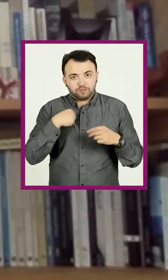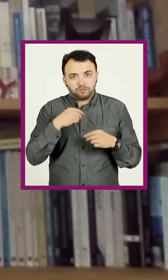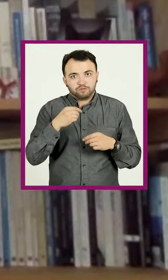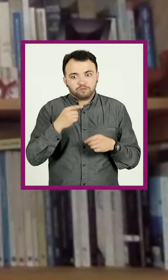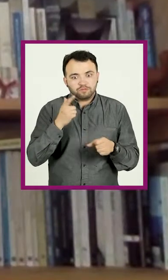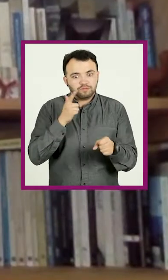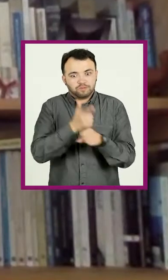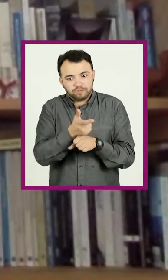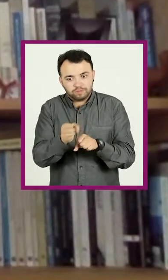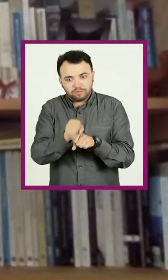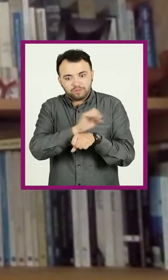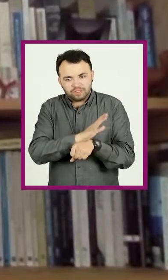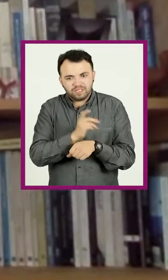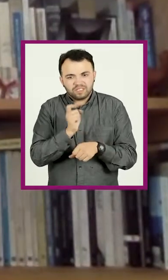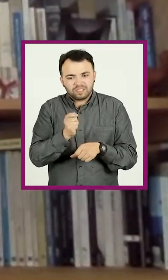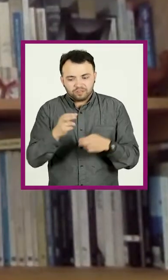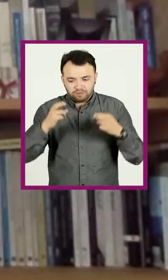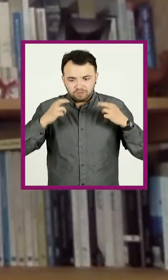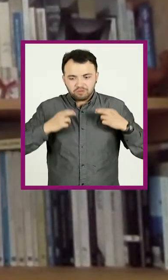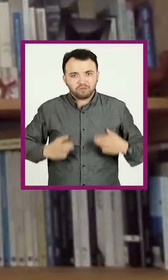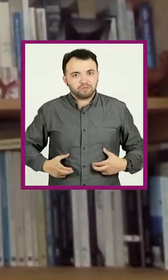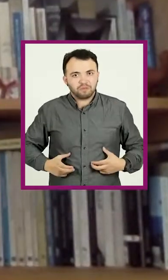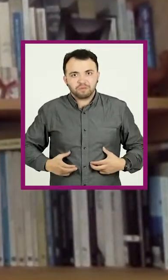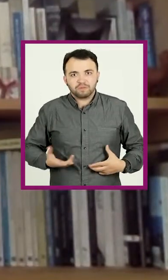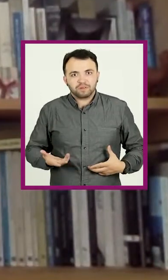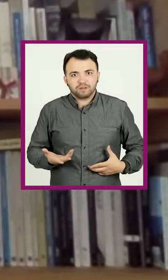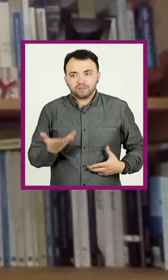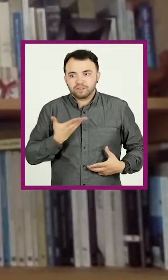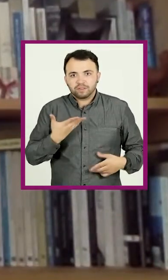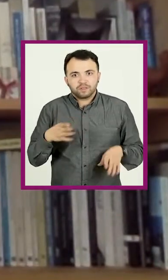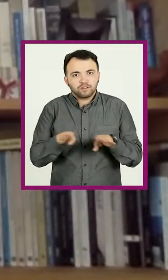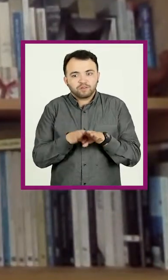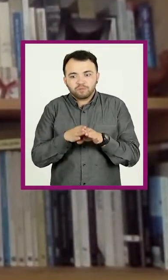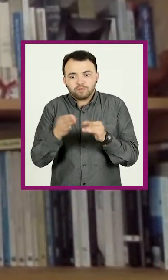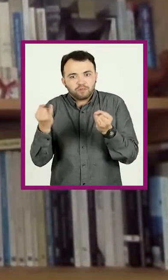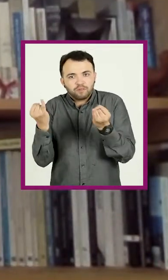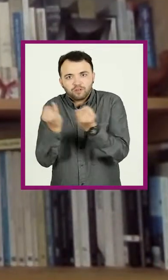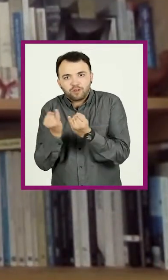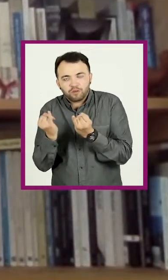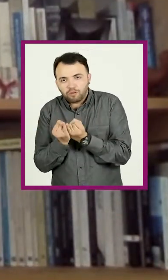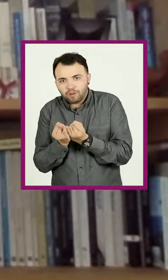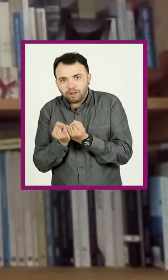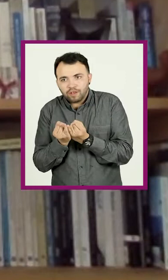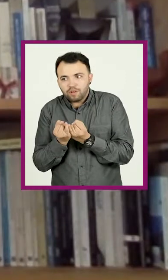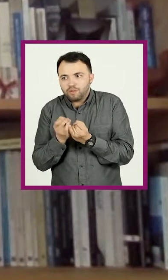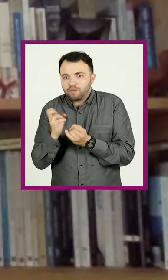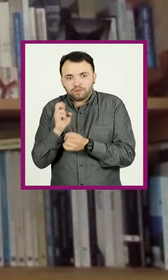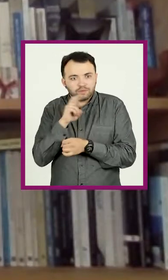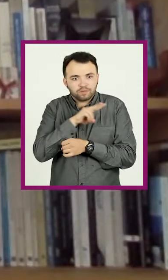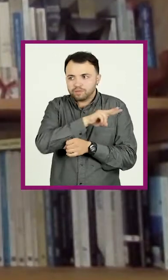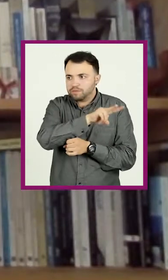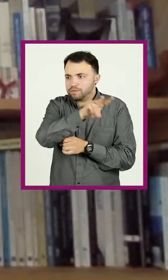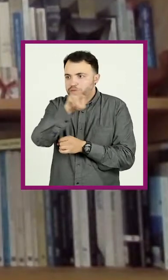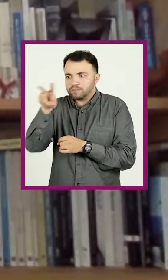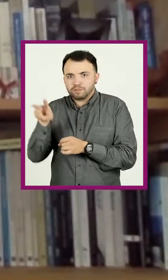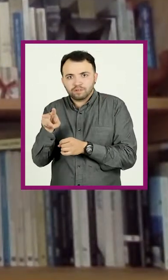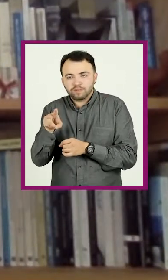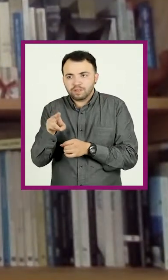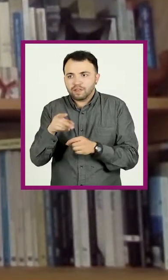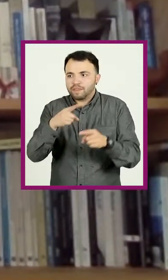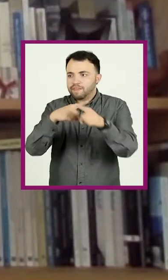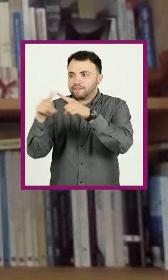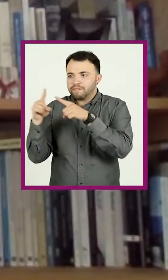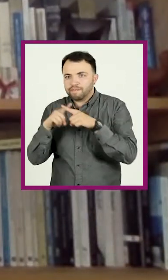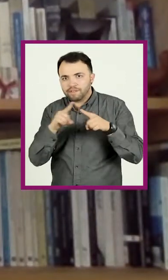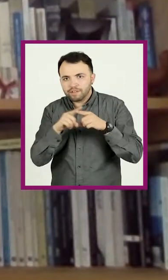nuestros cuerpos son múltiples, que lo que sucede en el cuerpo de los demás, a nuestro alrededor y a continentes de